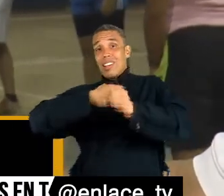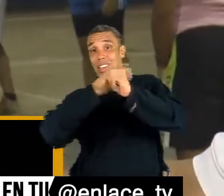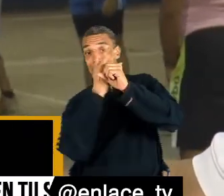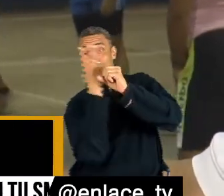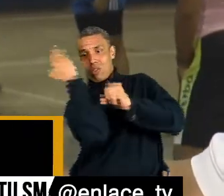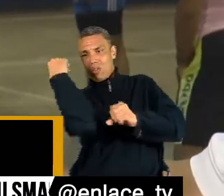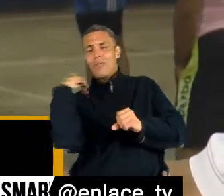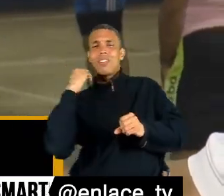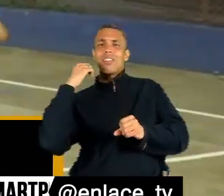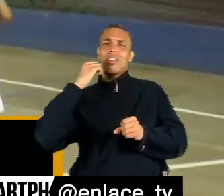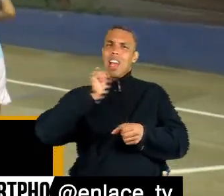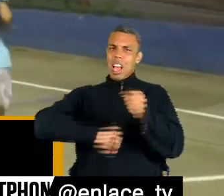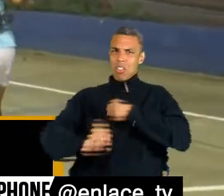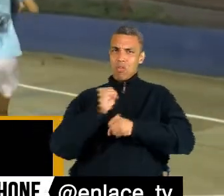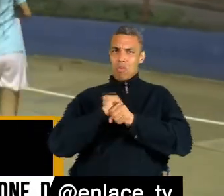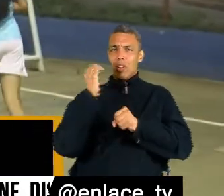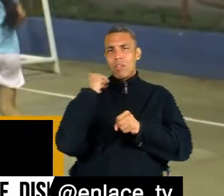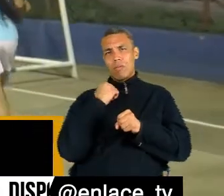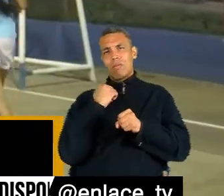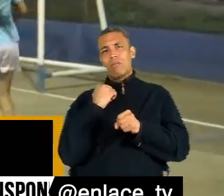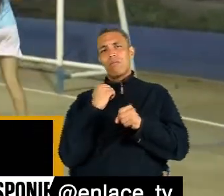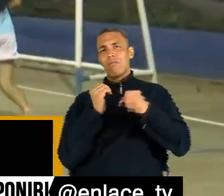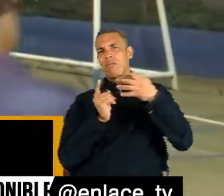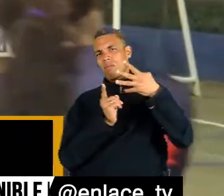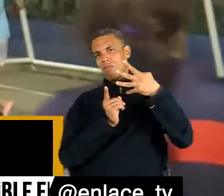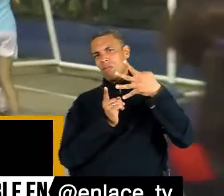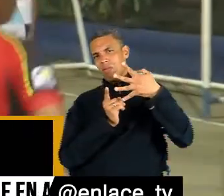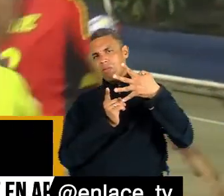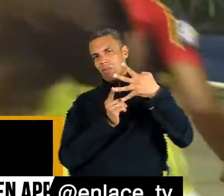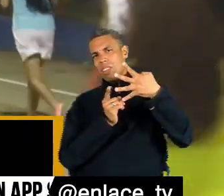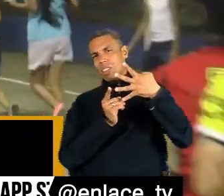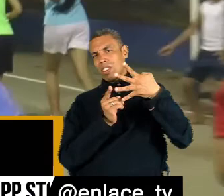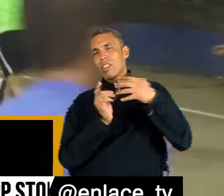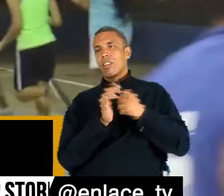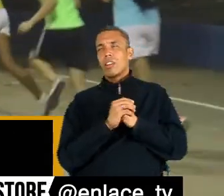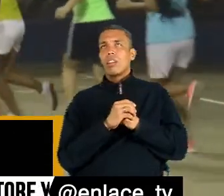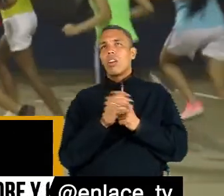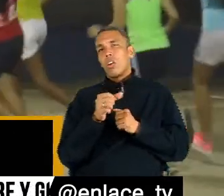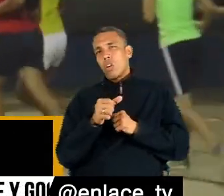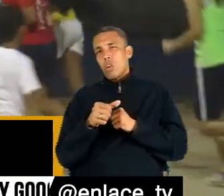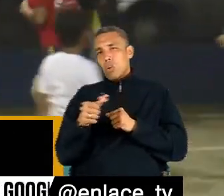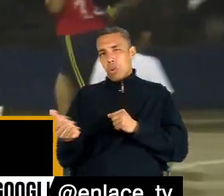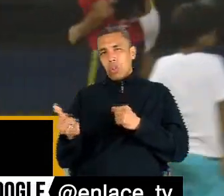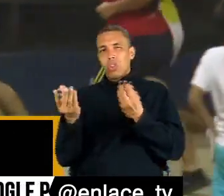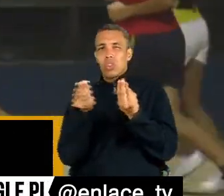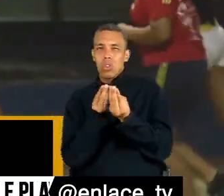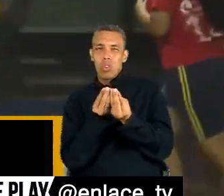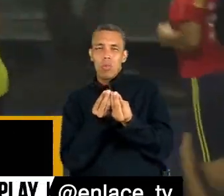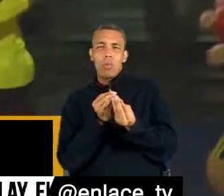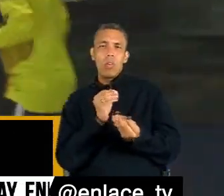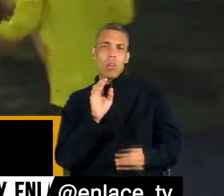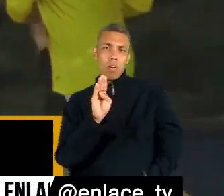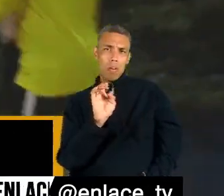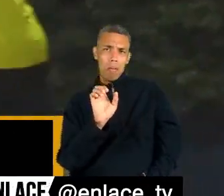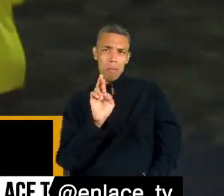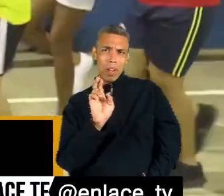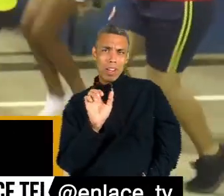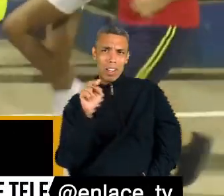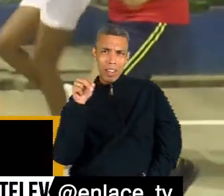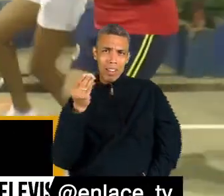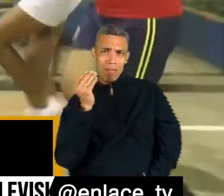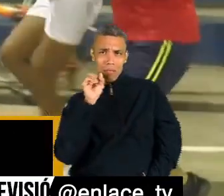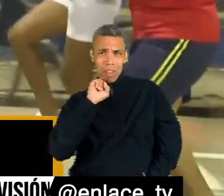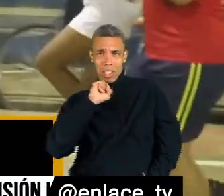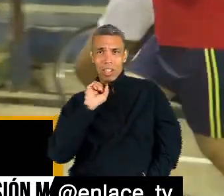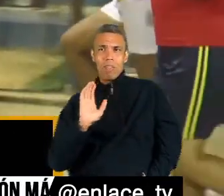pasado quedamos de terceras. Los torneos que he jugado con el equipo con Barranqueñas los hemos ganado, gracias a Dios, la mayoría. Pilar